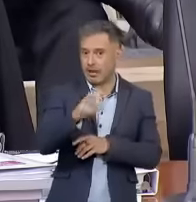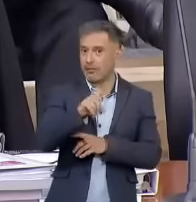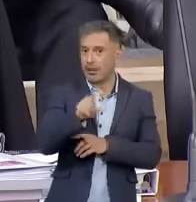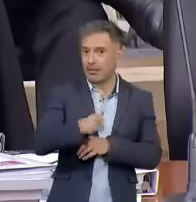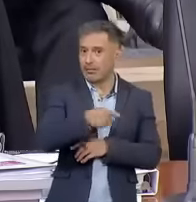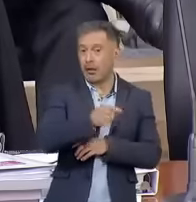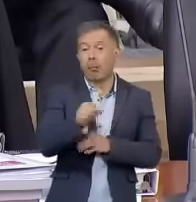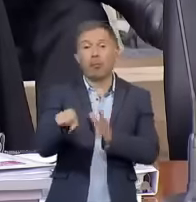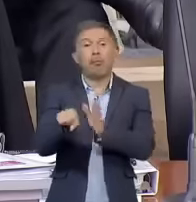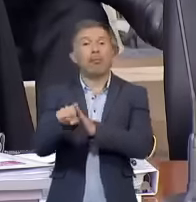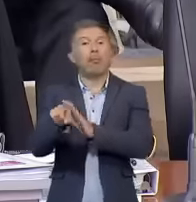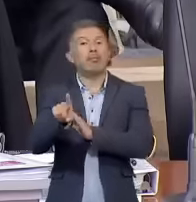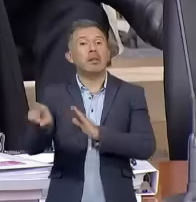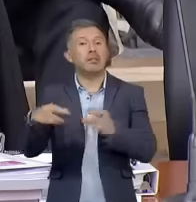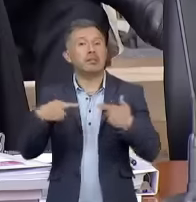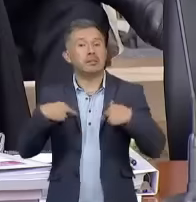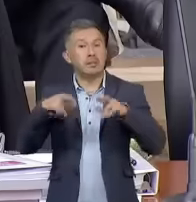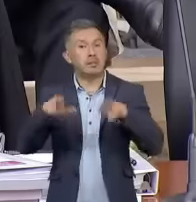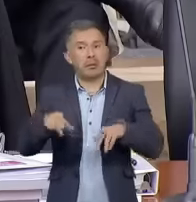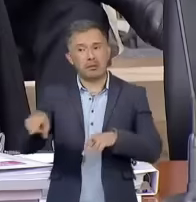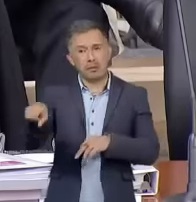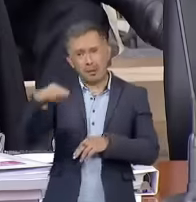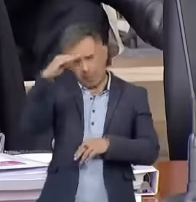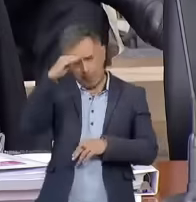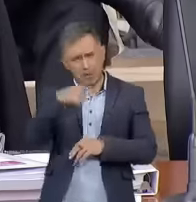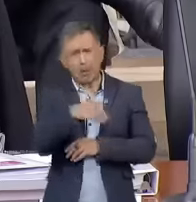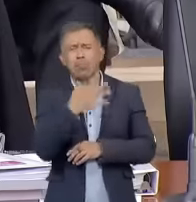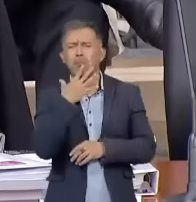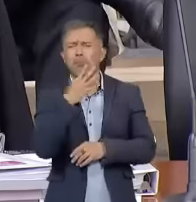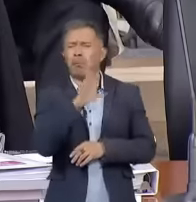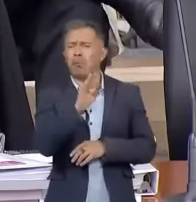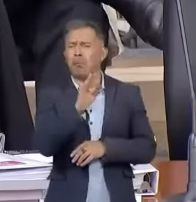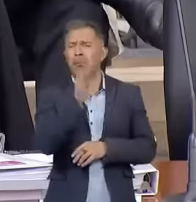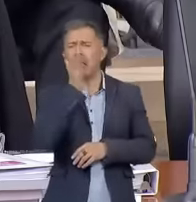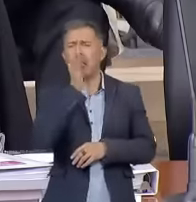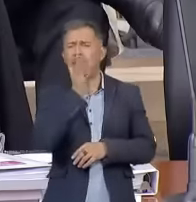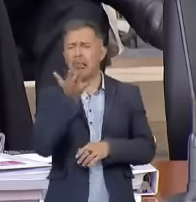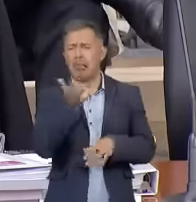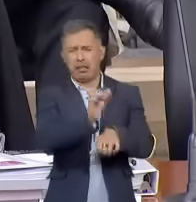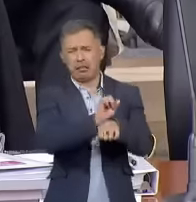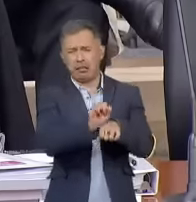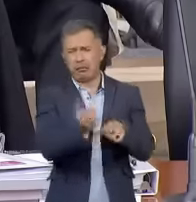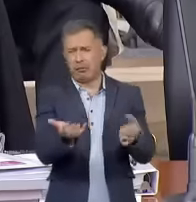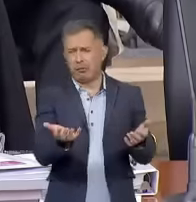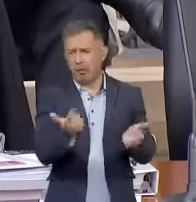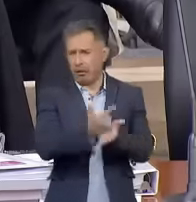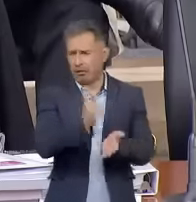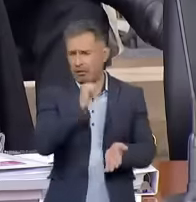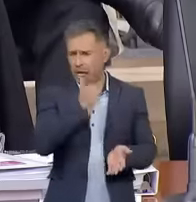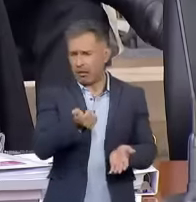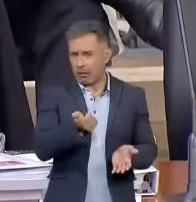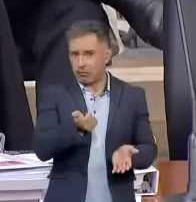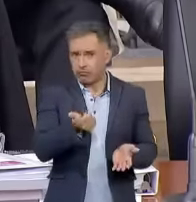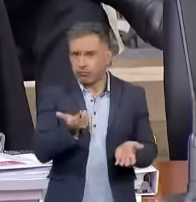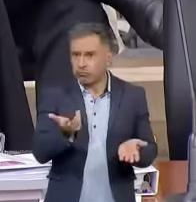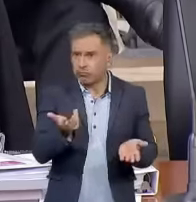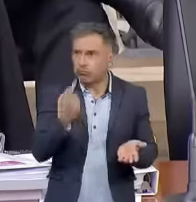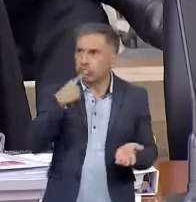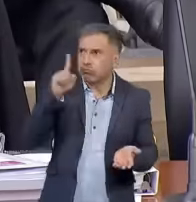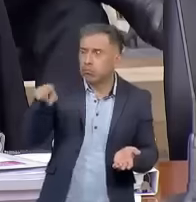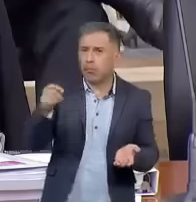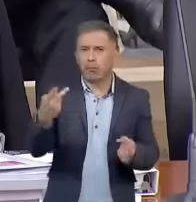derecha les parece una cosa menor tampoco ha pasado nada pero en nuestra